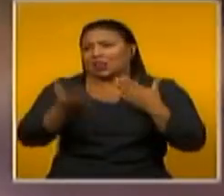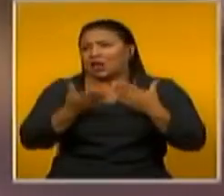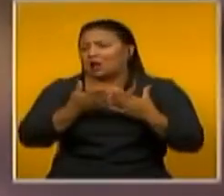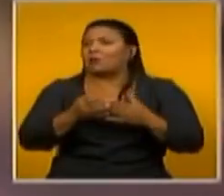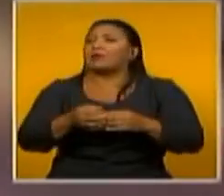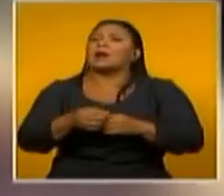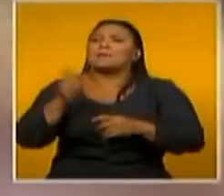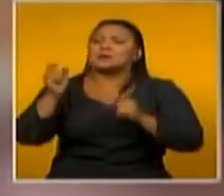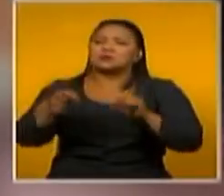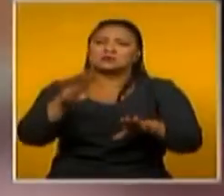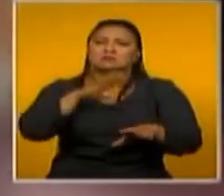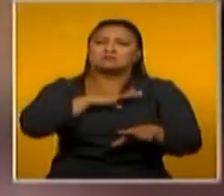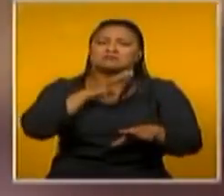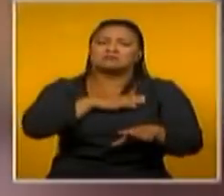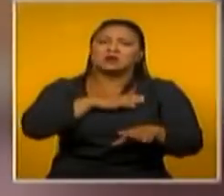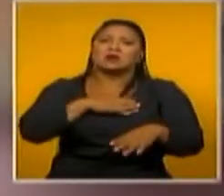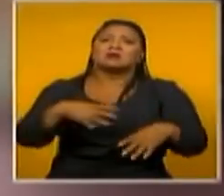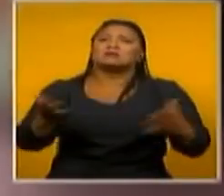o de prostitución.